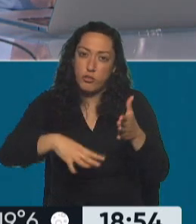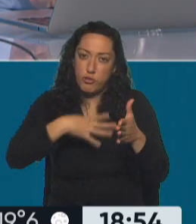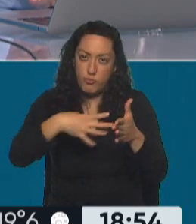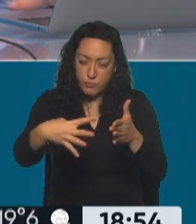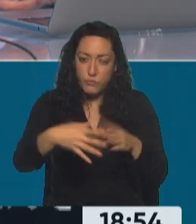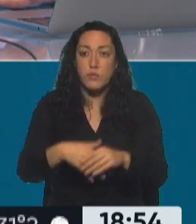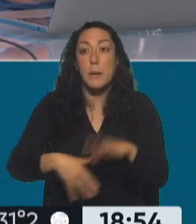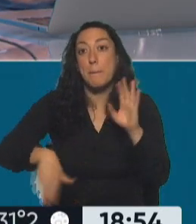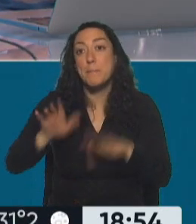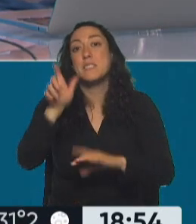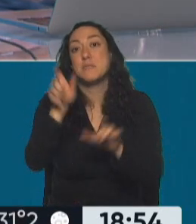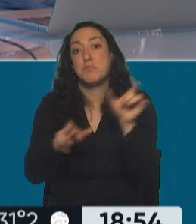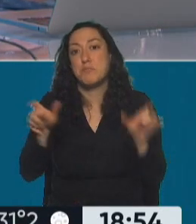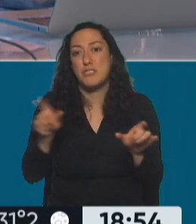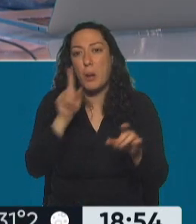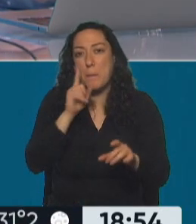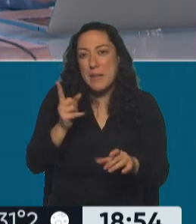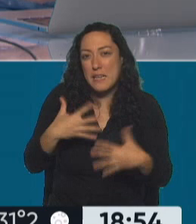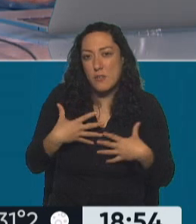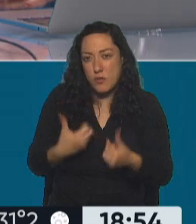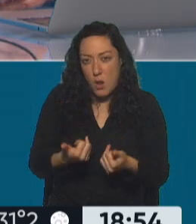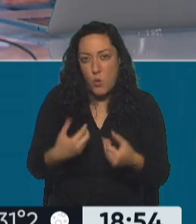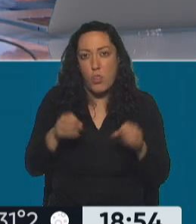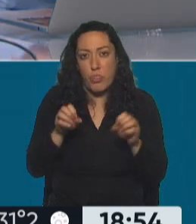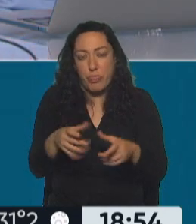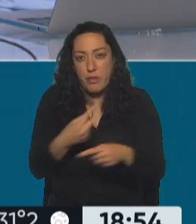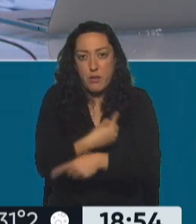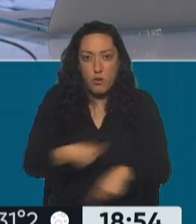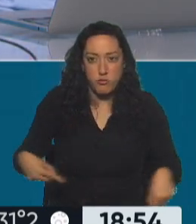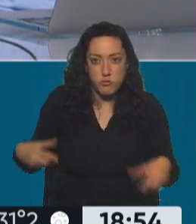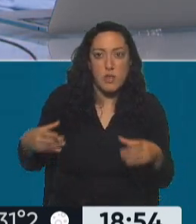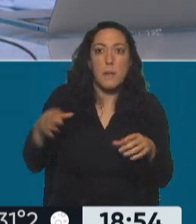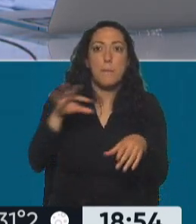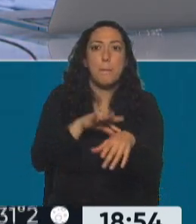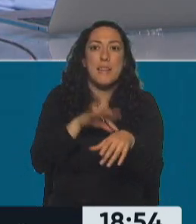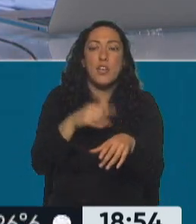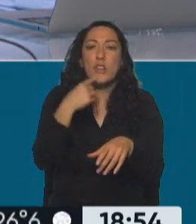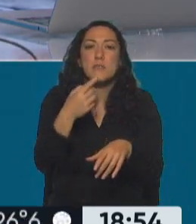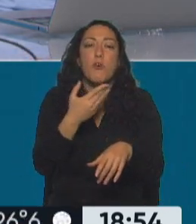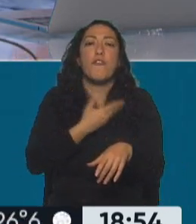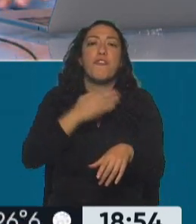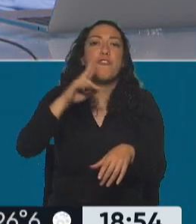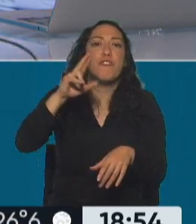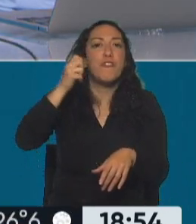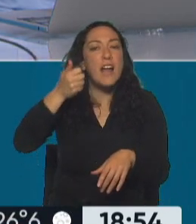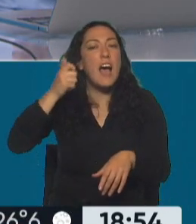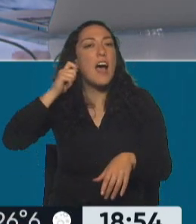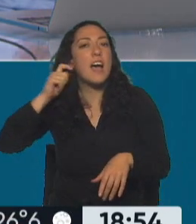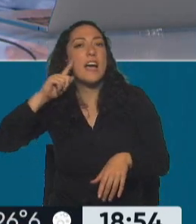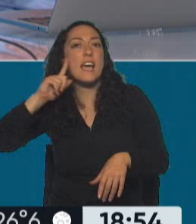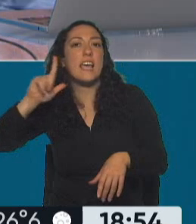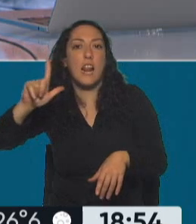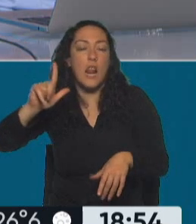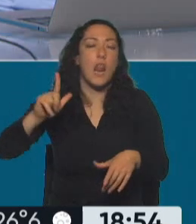todo aquellos pacientes que tienen alto riesgo. ¿Sí? Aquellos pacientes que los médicos llamamos frágiles. Vaya, consulte a su